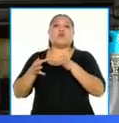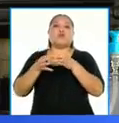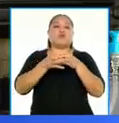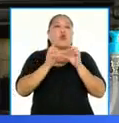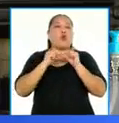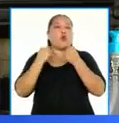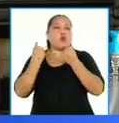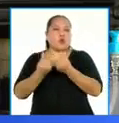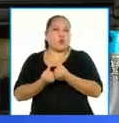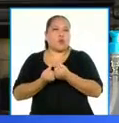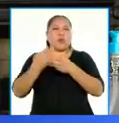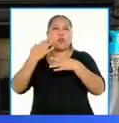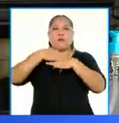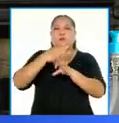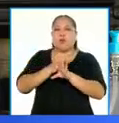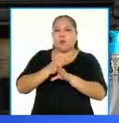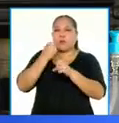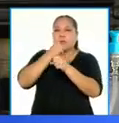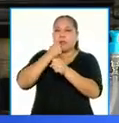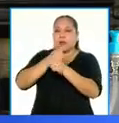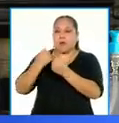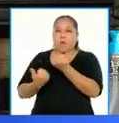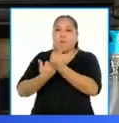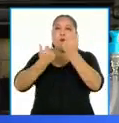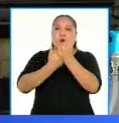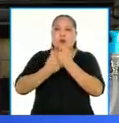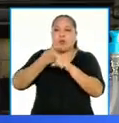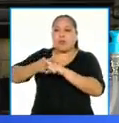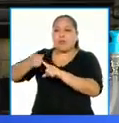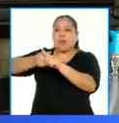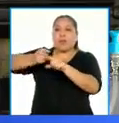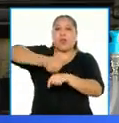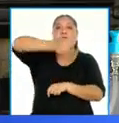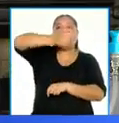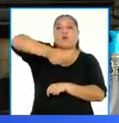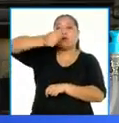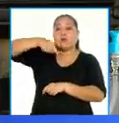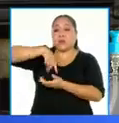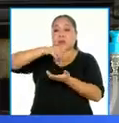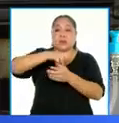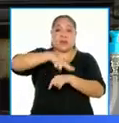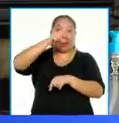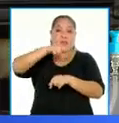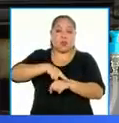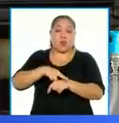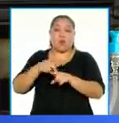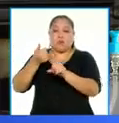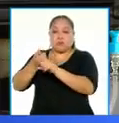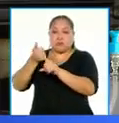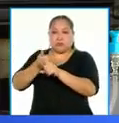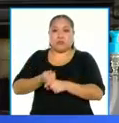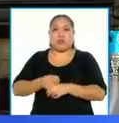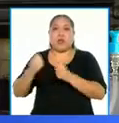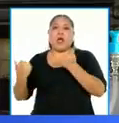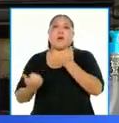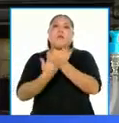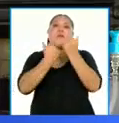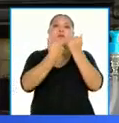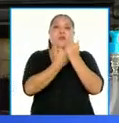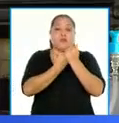de medidas de trabajo colaborativo entre las autoridades regionales y locales, con un apoyo